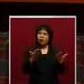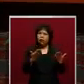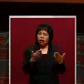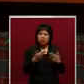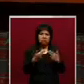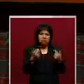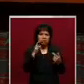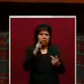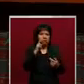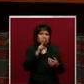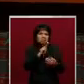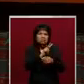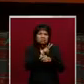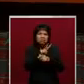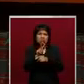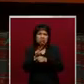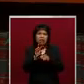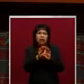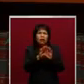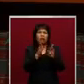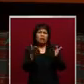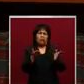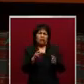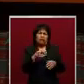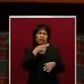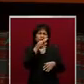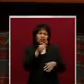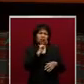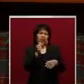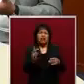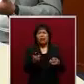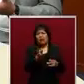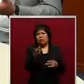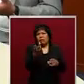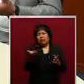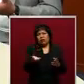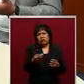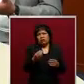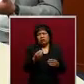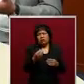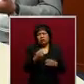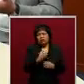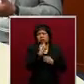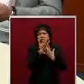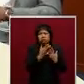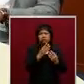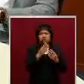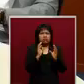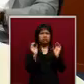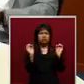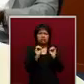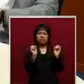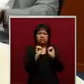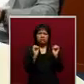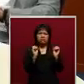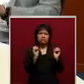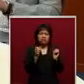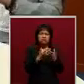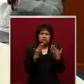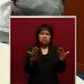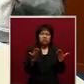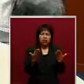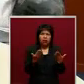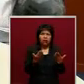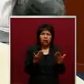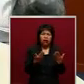nadie me revisa y nadie me hace observaciones. Nadie me pregunta, no puedo expresar Exacto. lo que sentí, ¿no? Exacto. Entonces